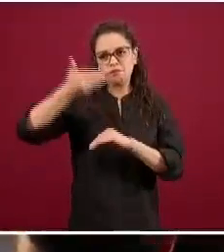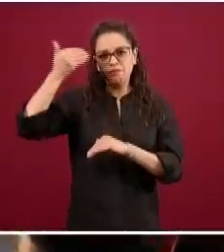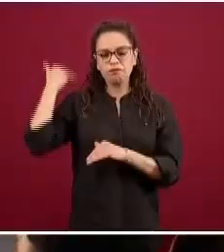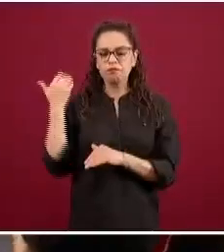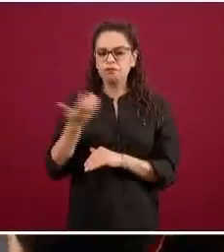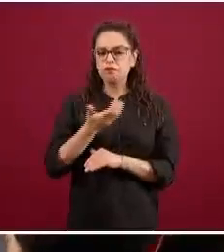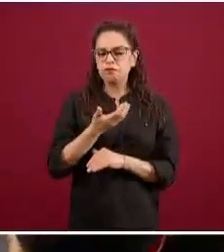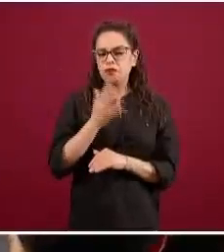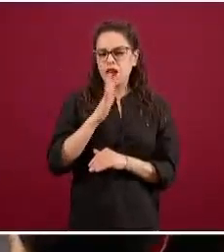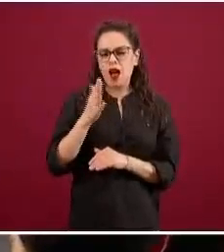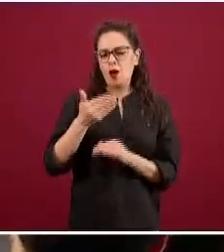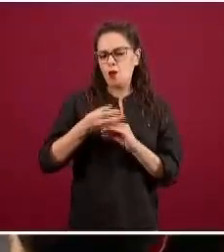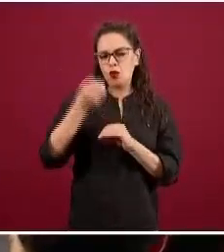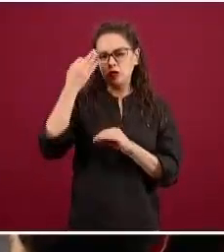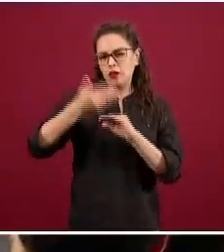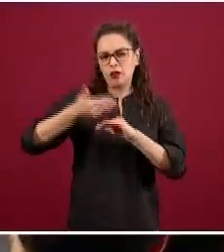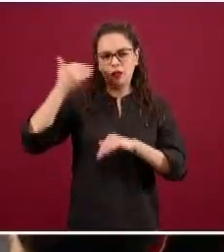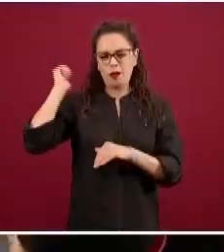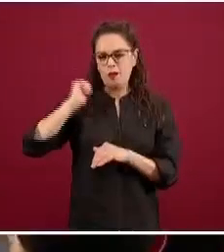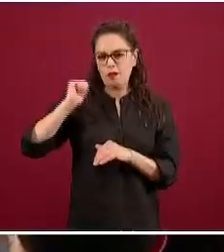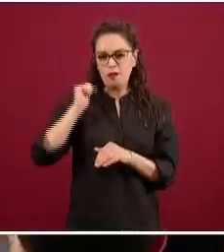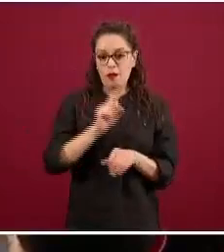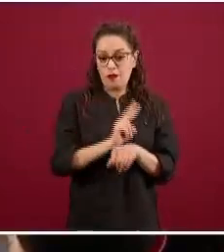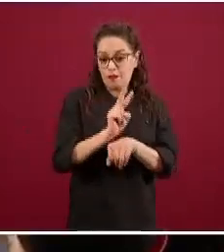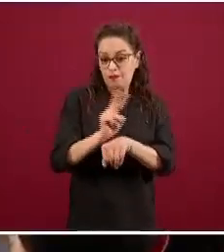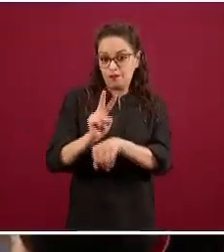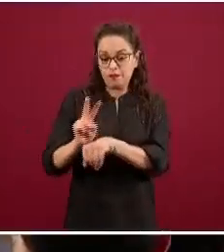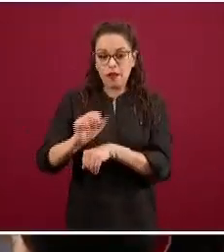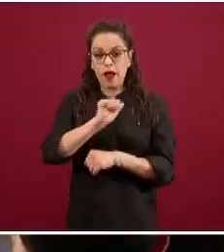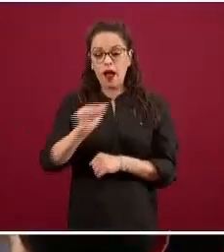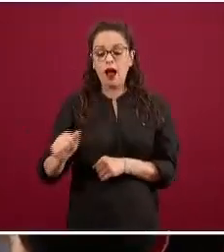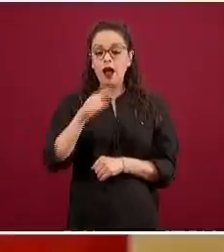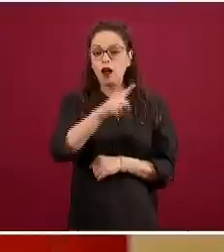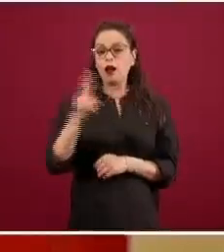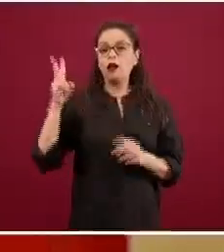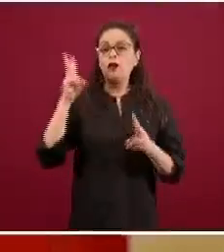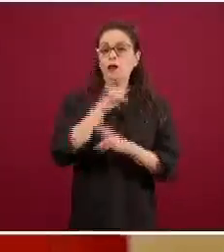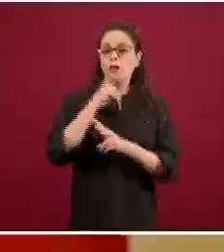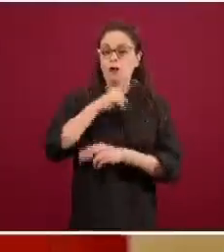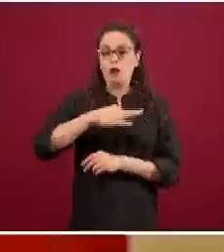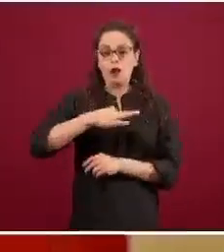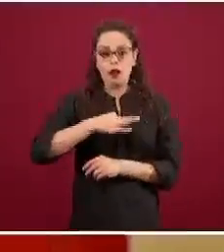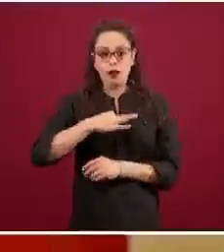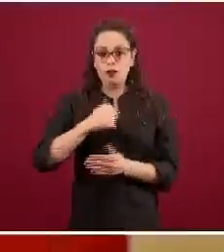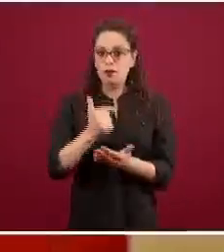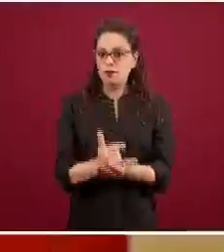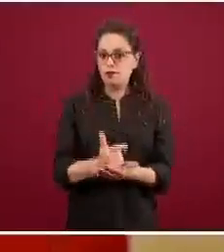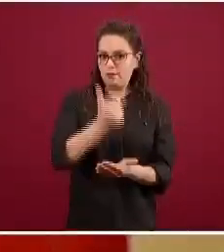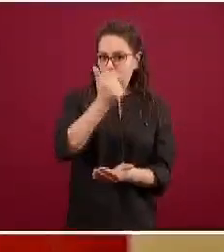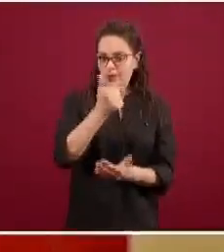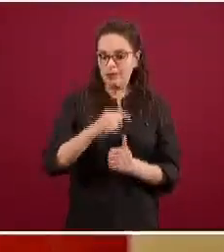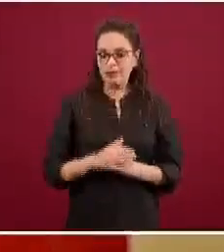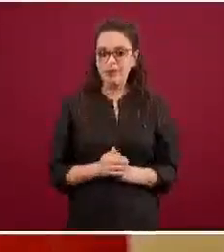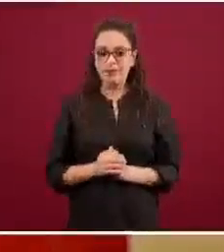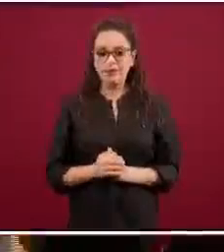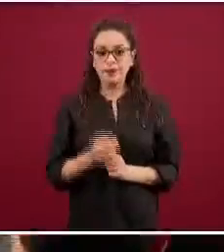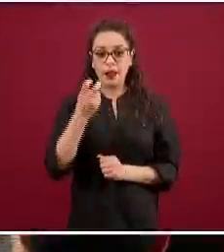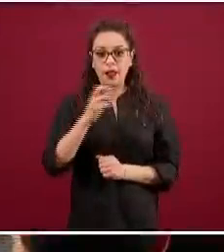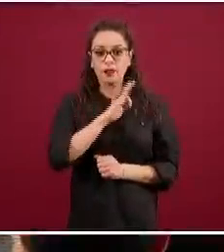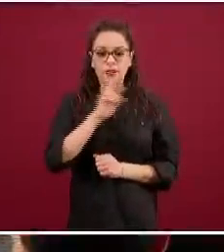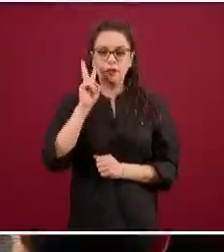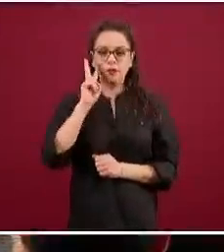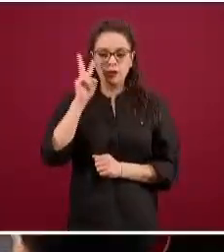vigilancia de infección respiratoria aguda, que produce estas gráficas que en un minuto voy a